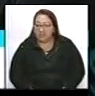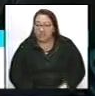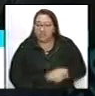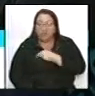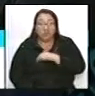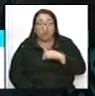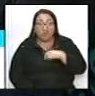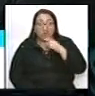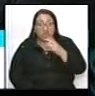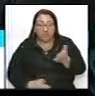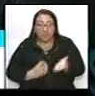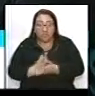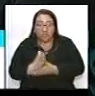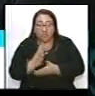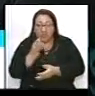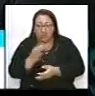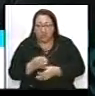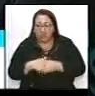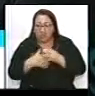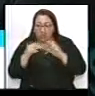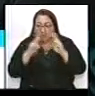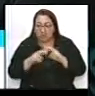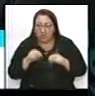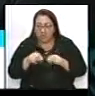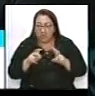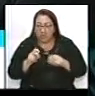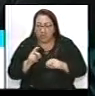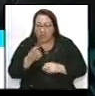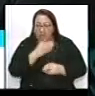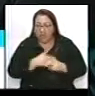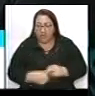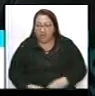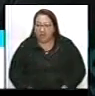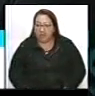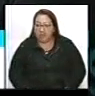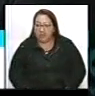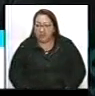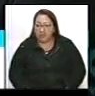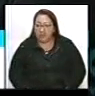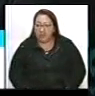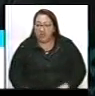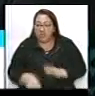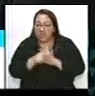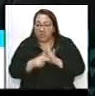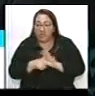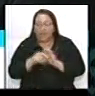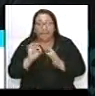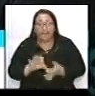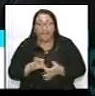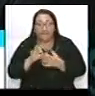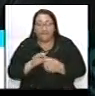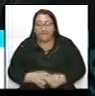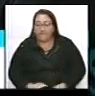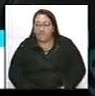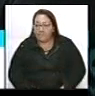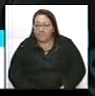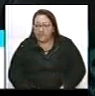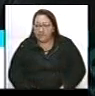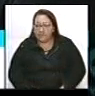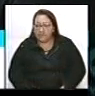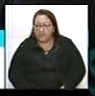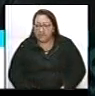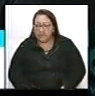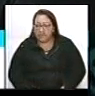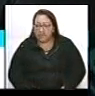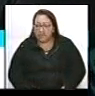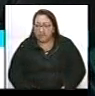estamos yendo en la senda de la investigación. En el caso anterior fue una norma que es específica para cuando se